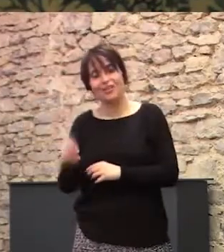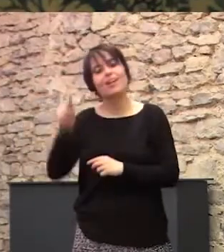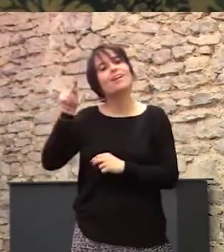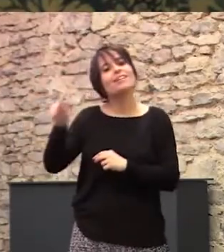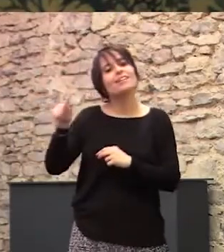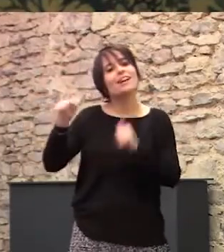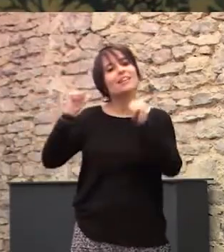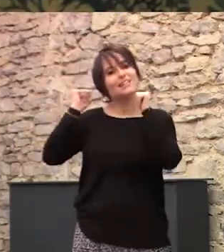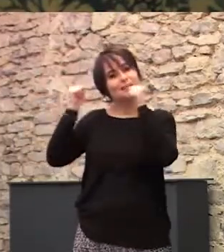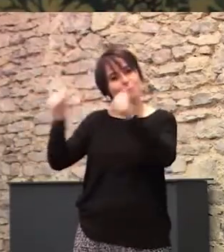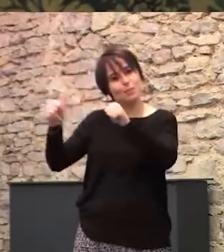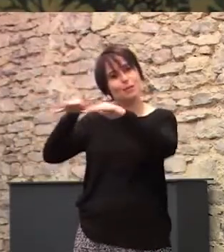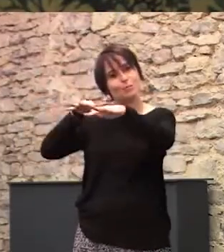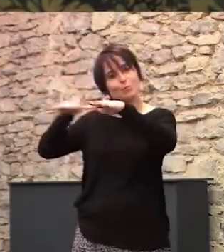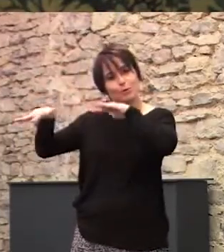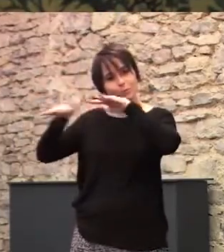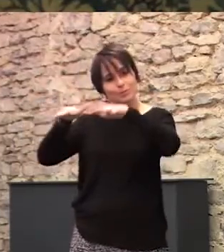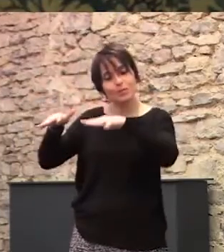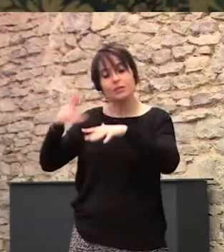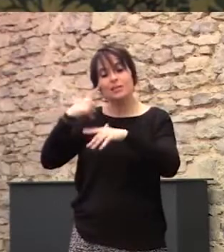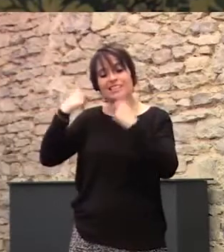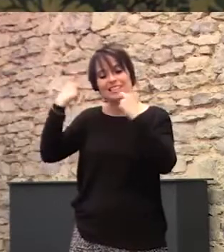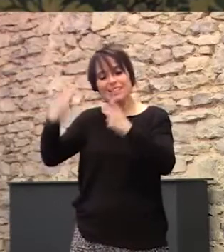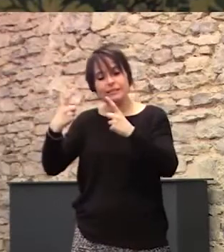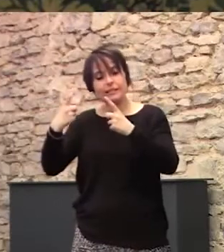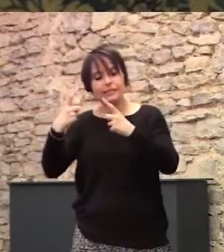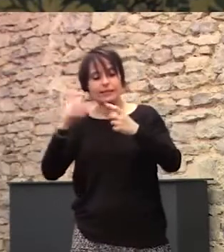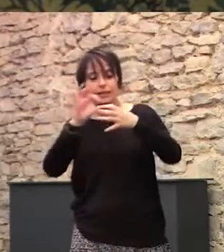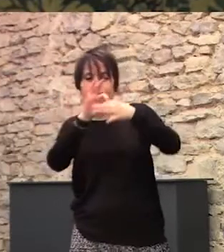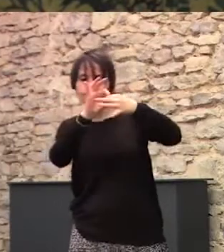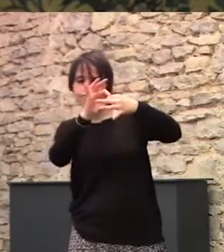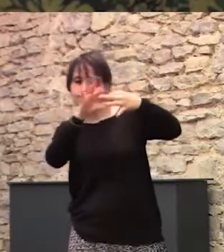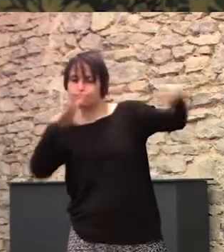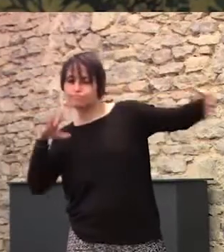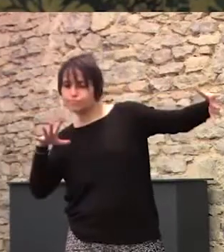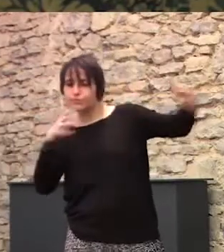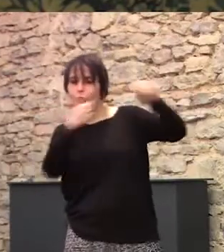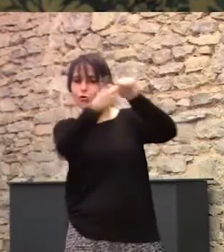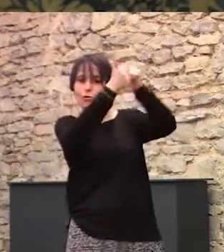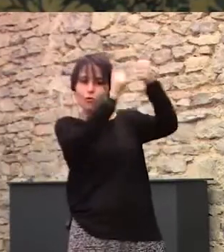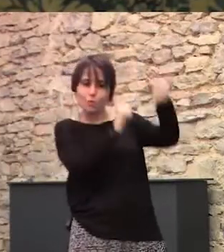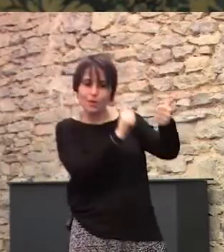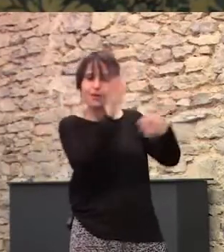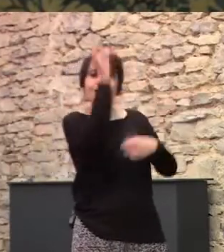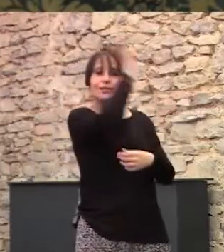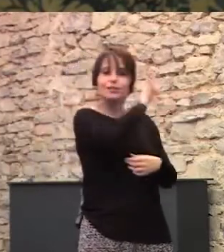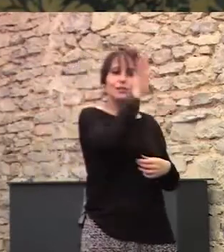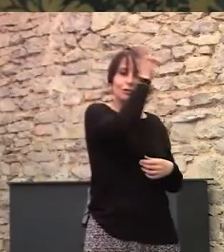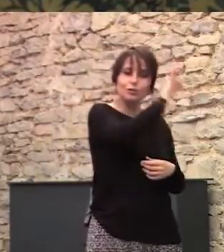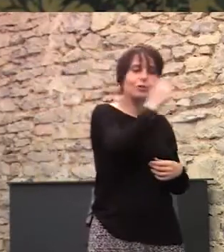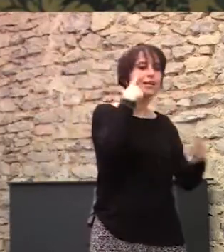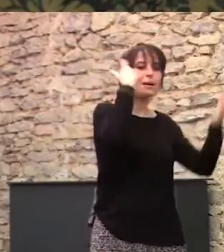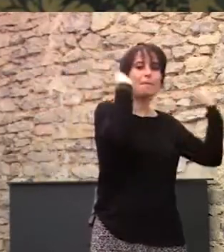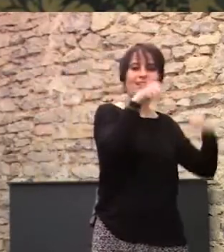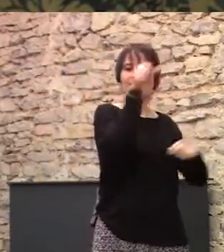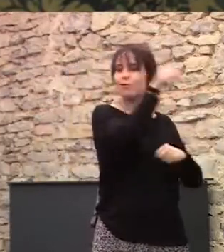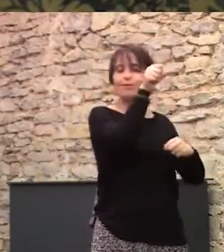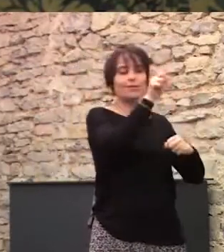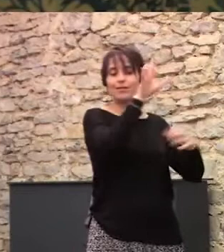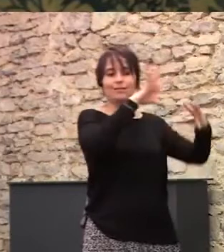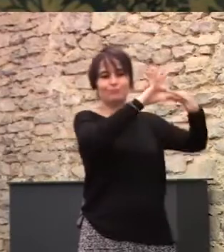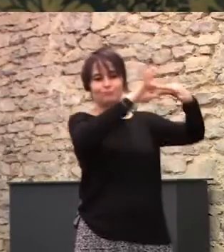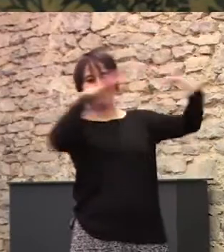el foco. Y intentar alejarse, digamos, de hacer calco de tanto la teoría como la práctica occidental en África.